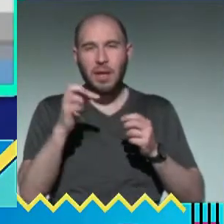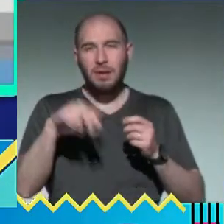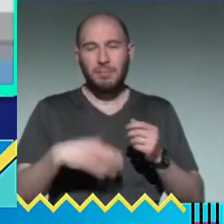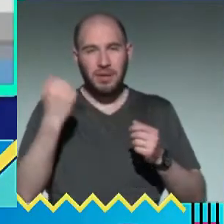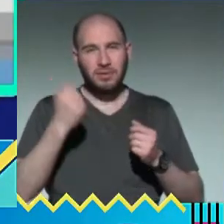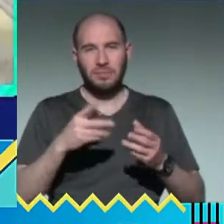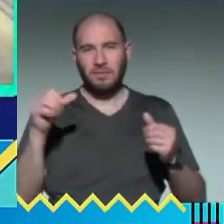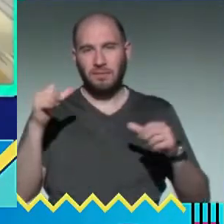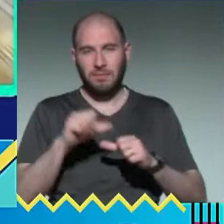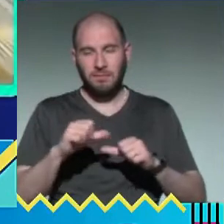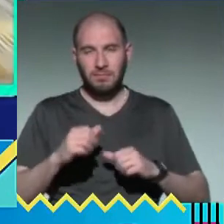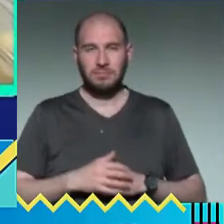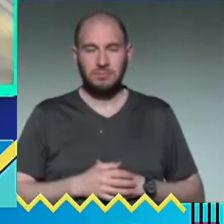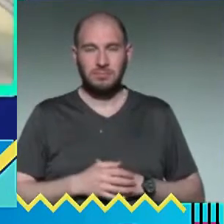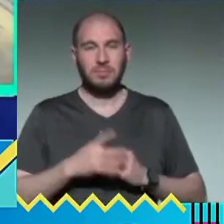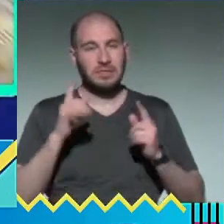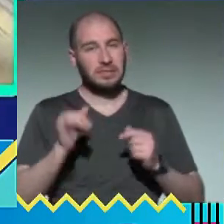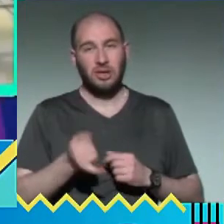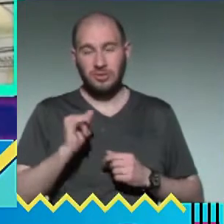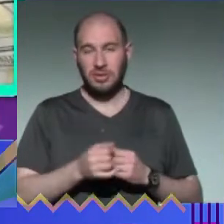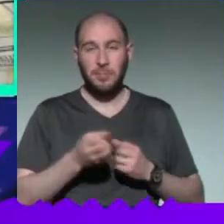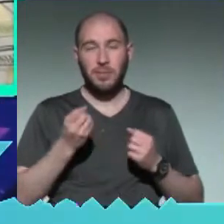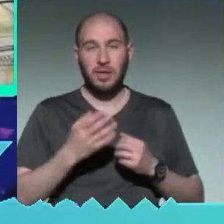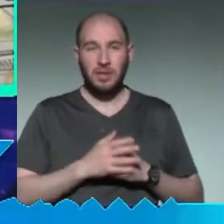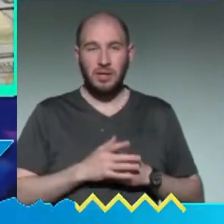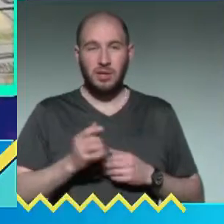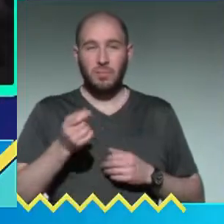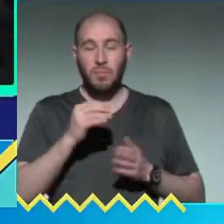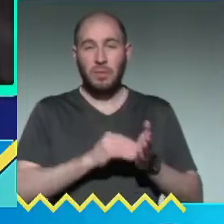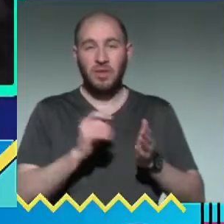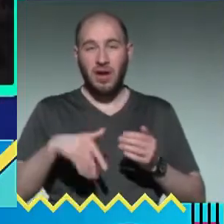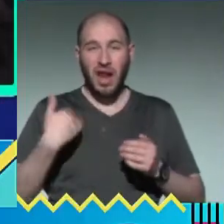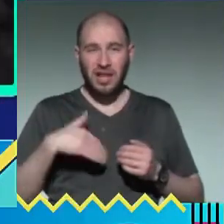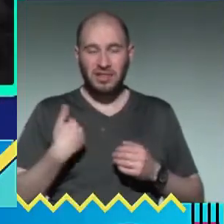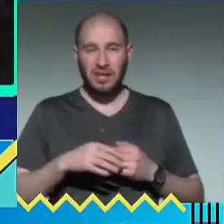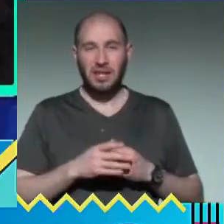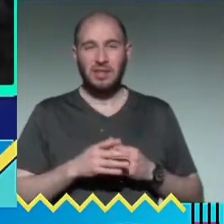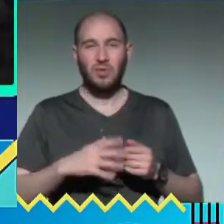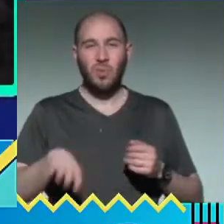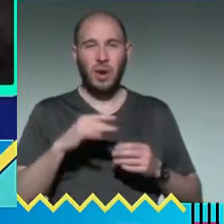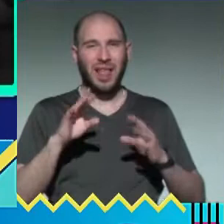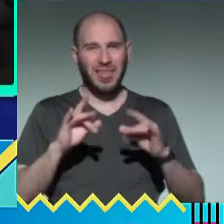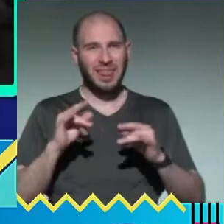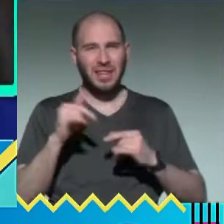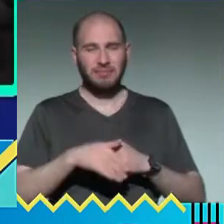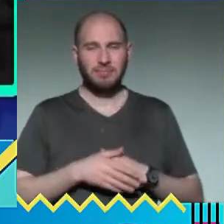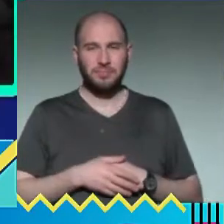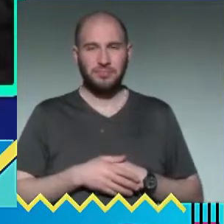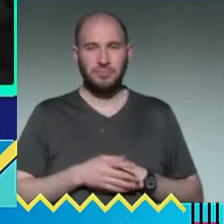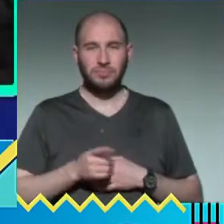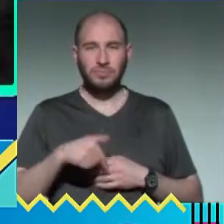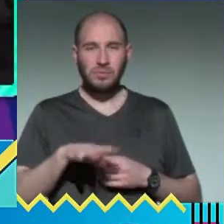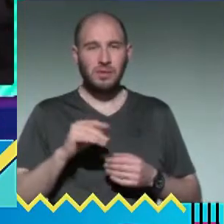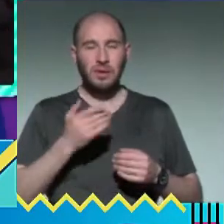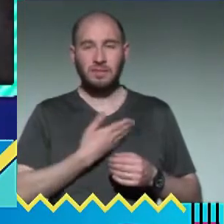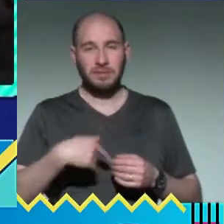no se cumple, tiene que salir, porque si no estamos hablando de que en este momento en Argentina estamos en un escenario muy complicado y ya estamos en el